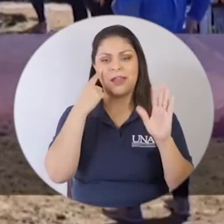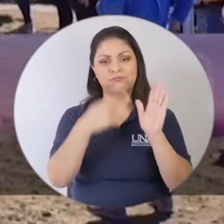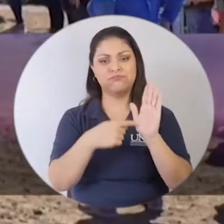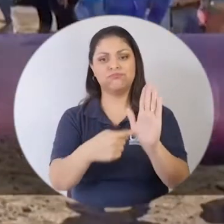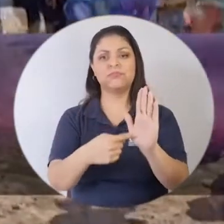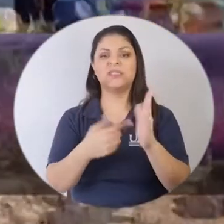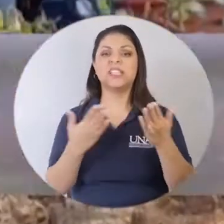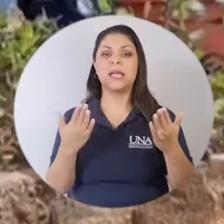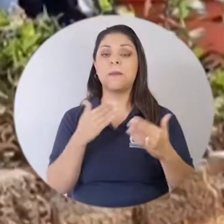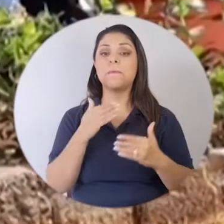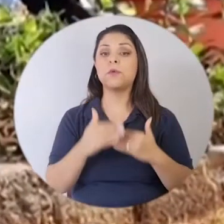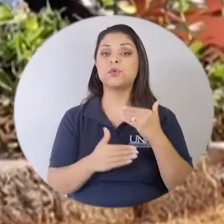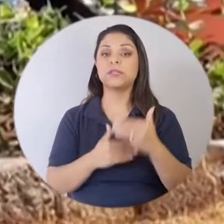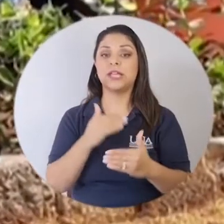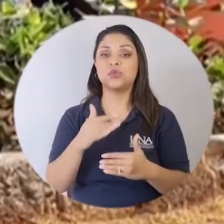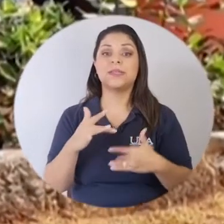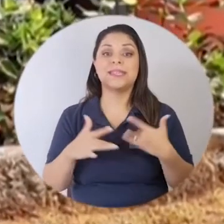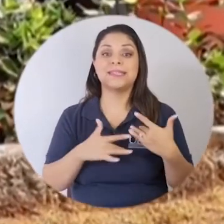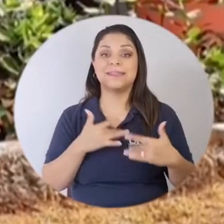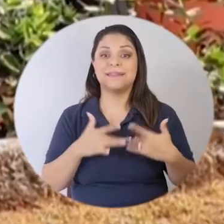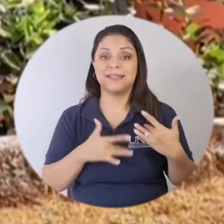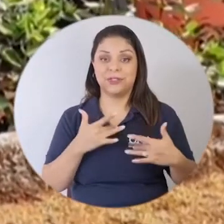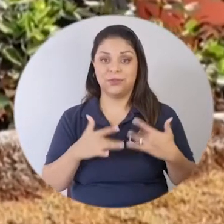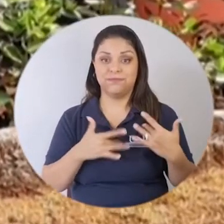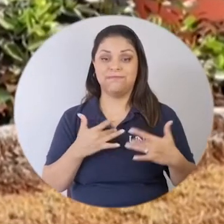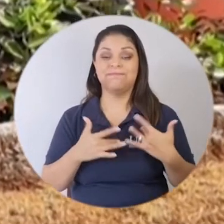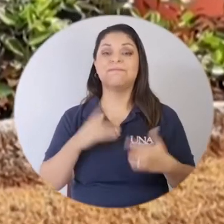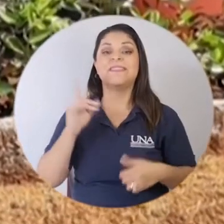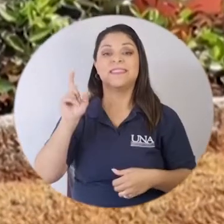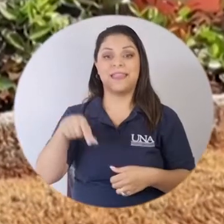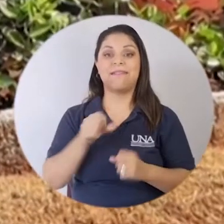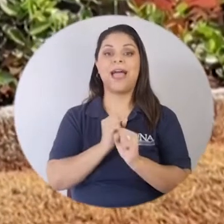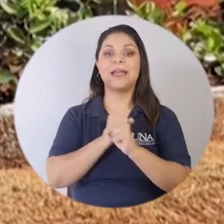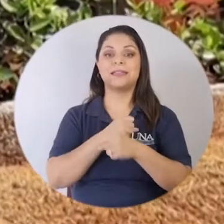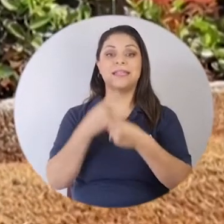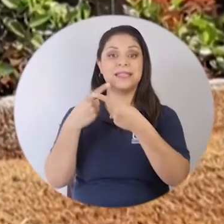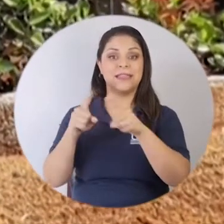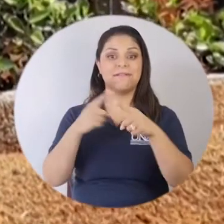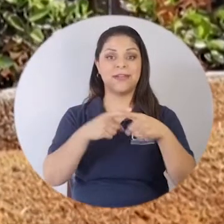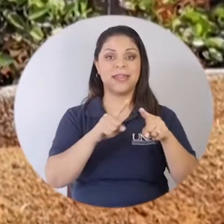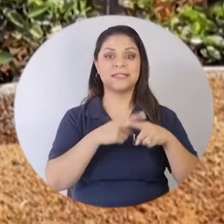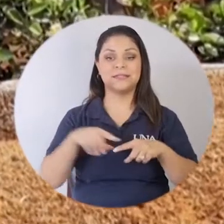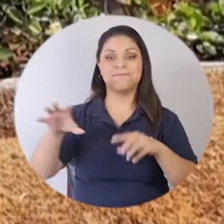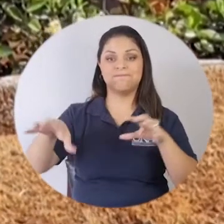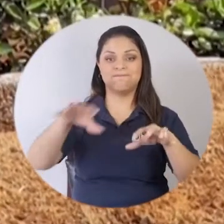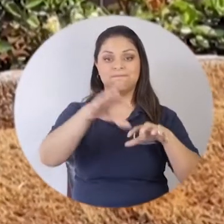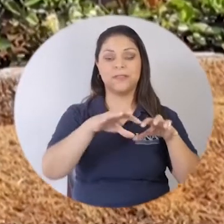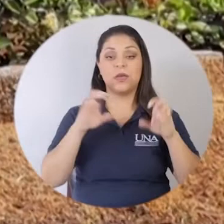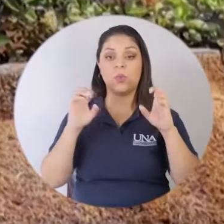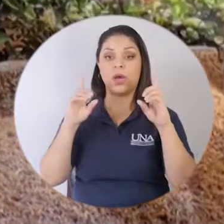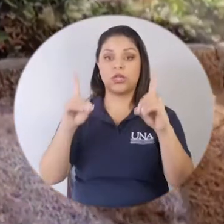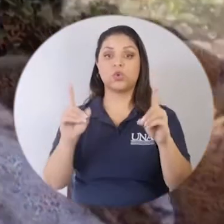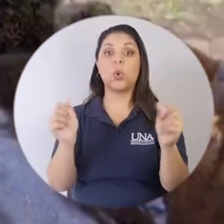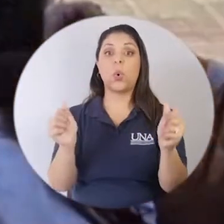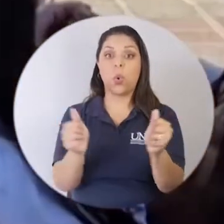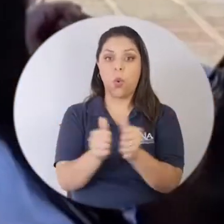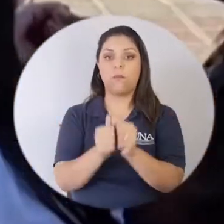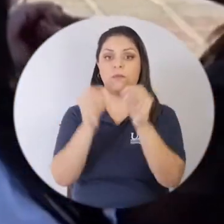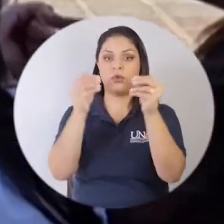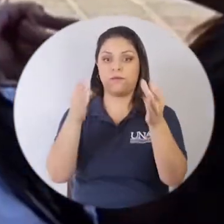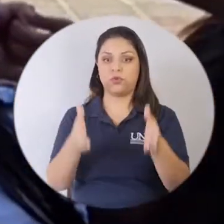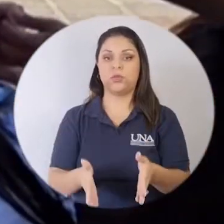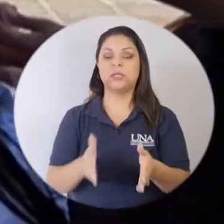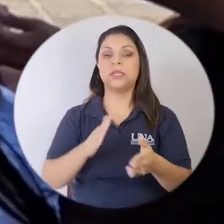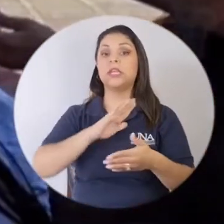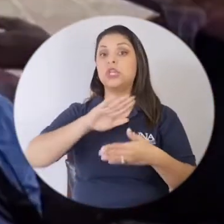que es el proceso de sensibilización que tienen que hacer las diferentes instituciones de educación con las personas